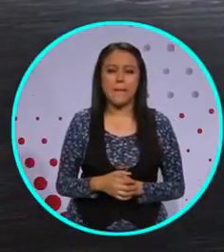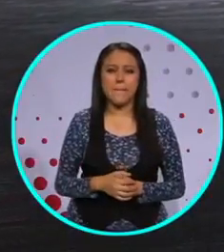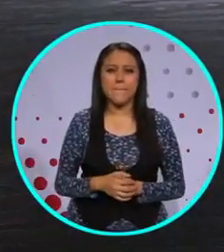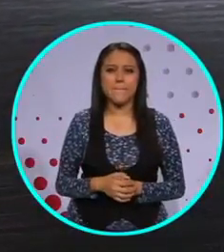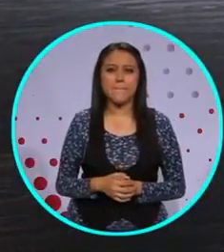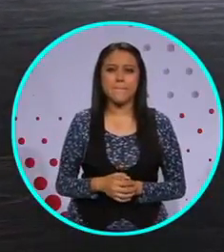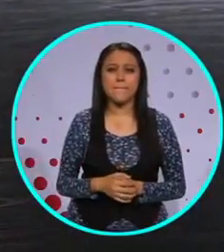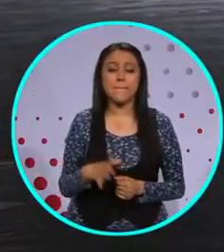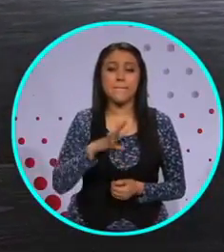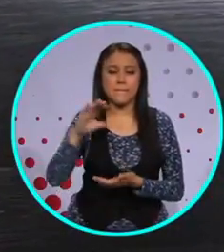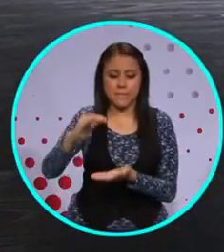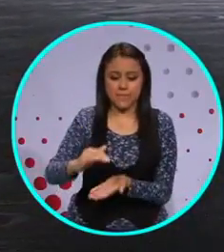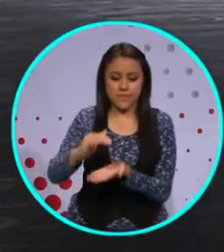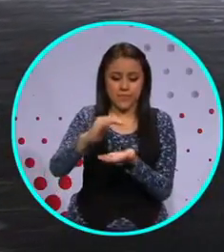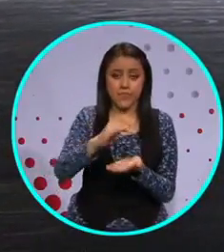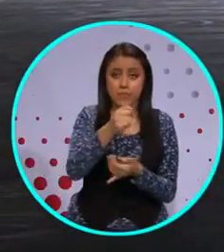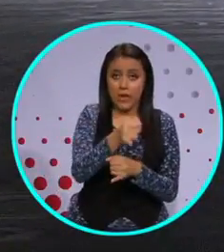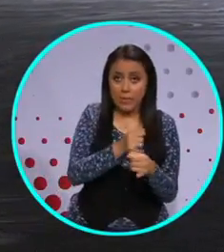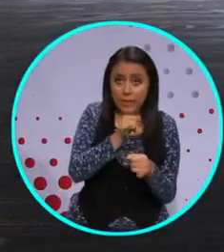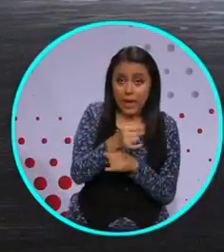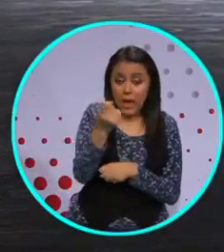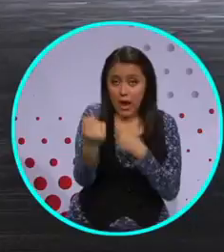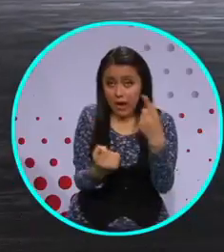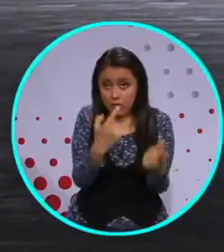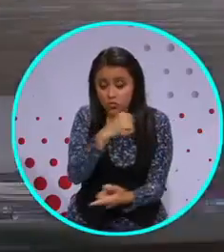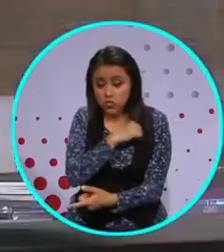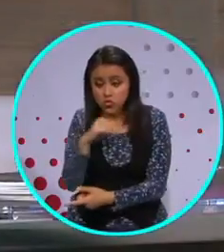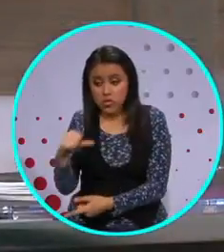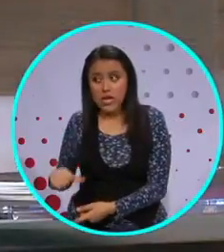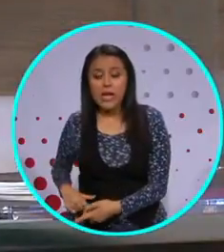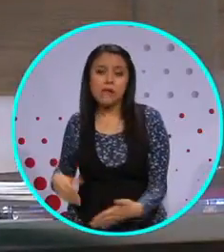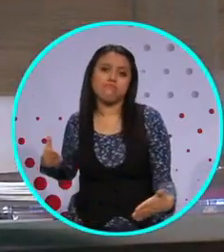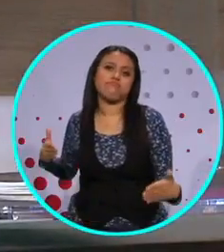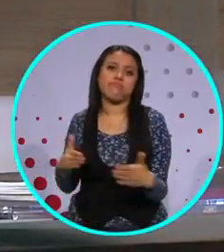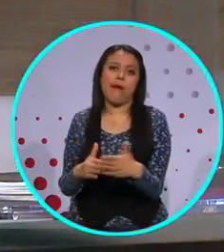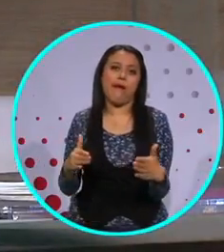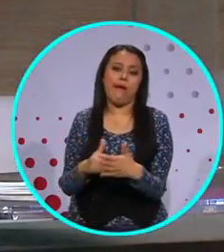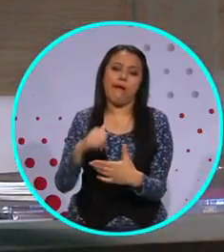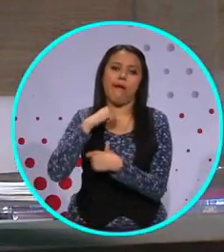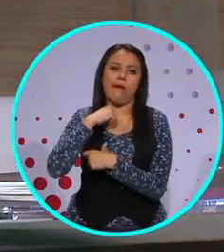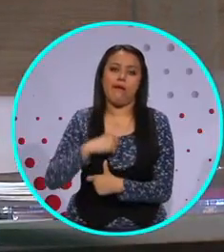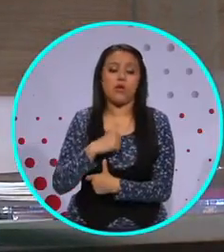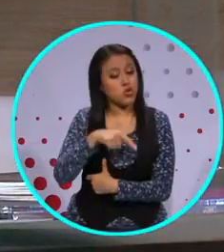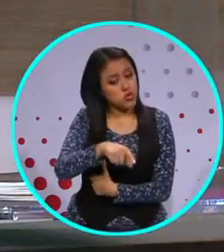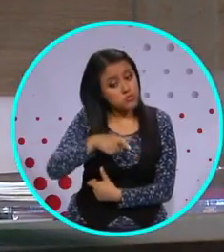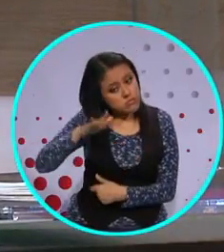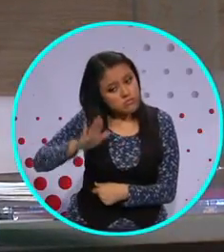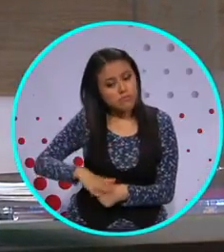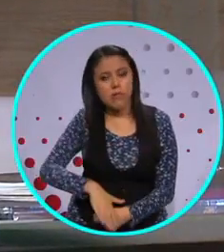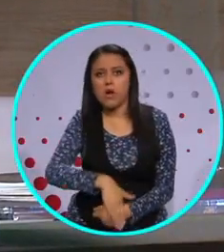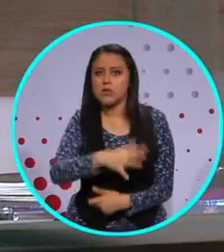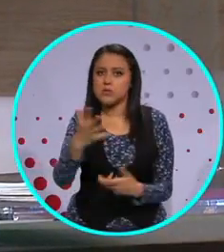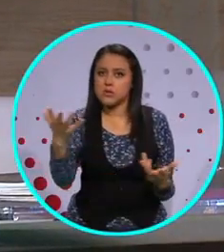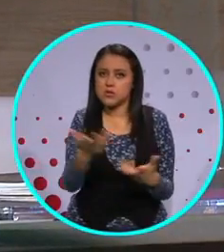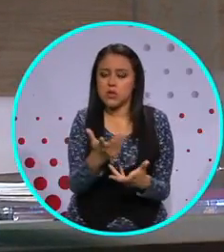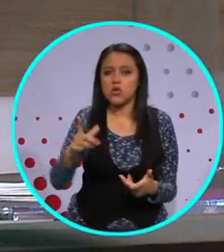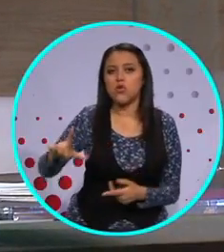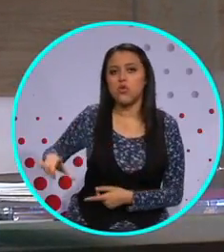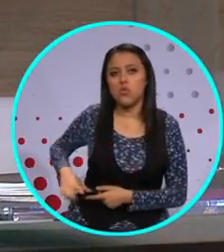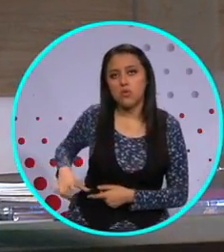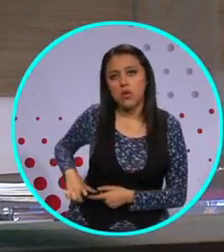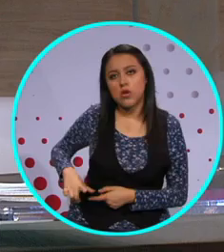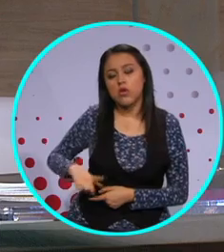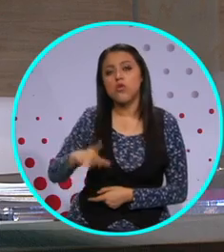a la carpeta en que esté acción algunos alcaldes y las tienen paradas la fiscalía yo voy con todo sea el gobernador